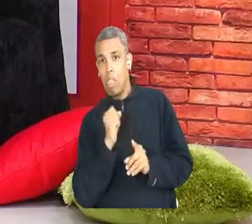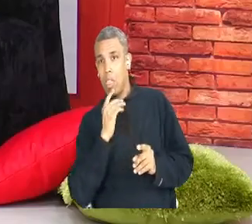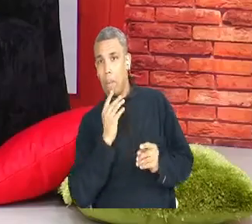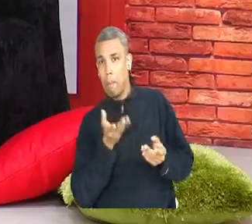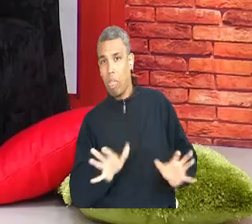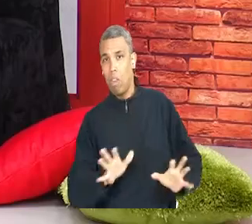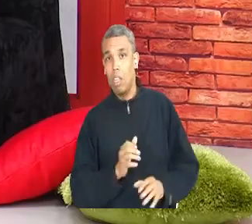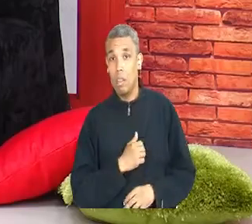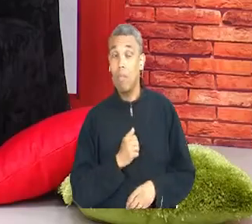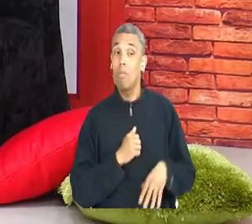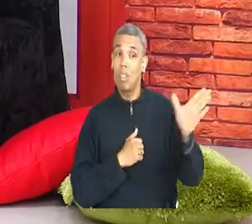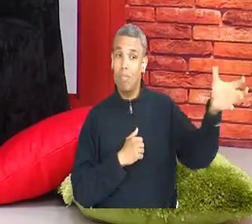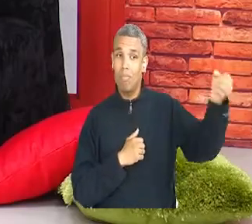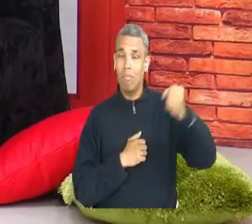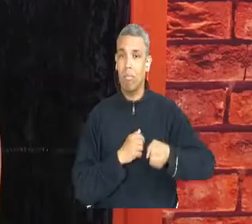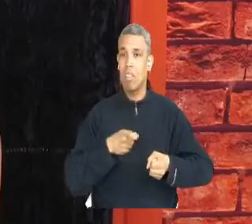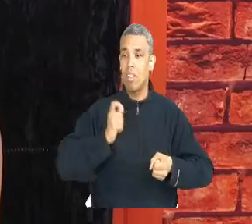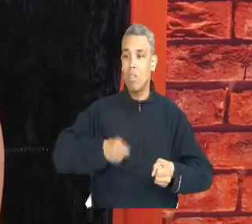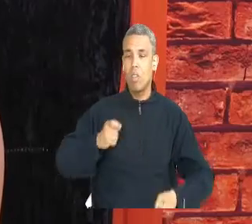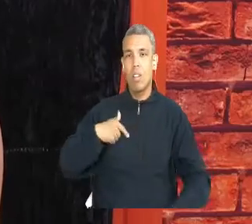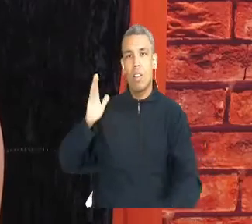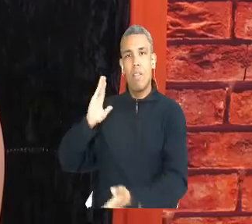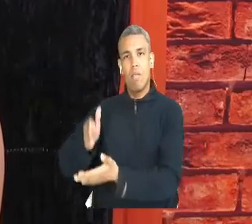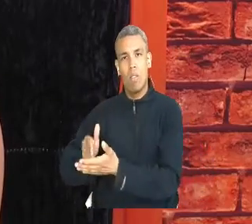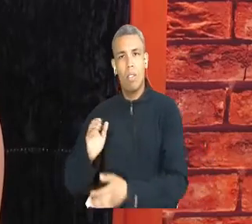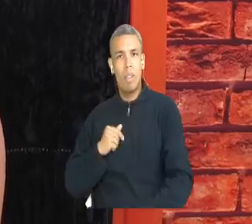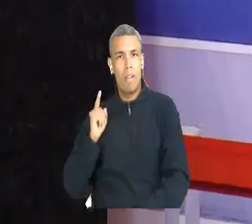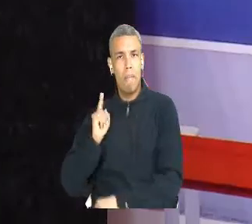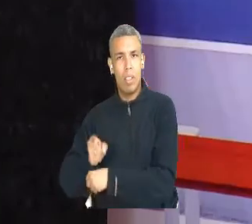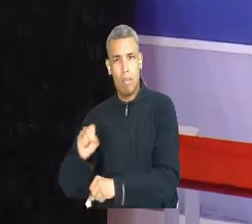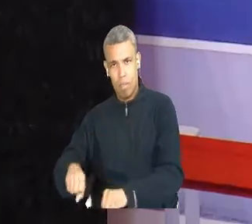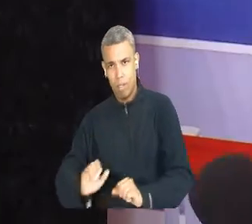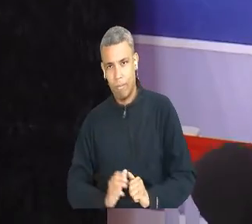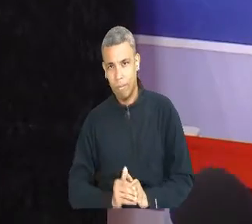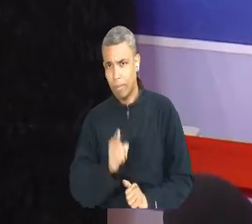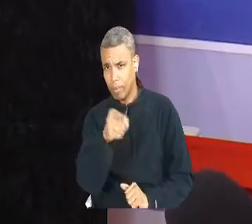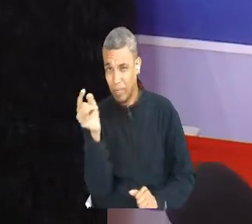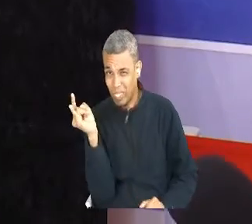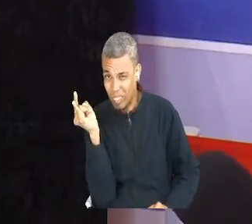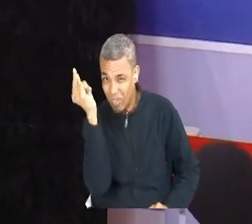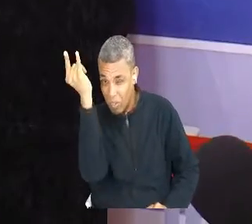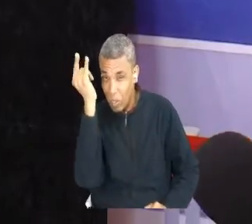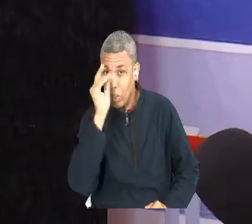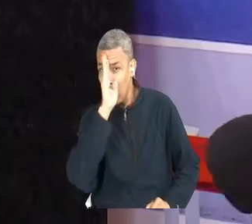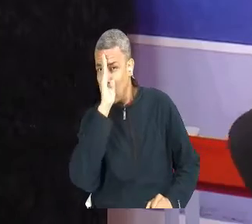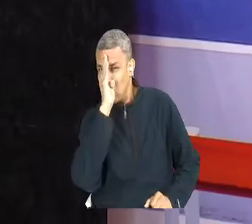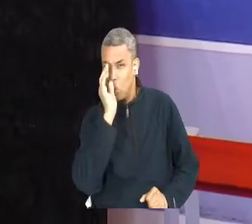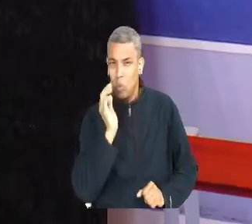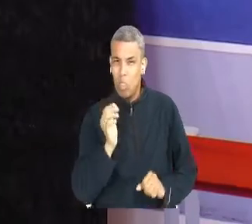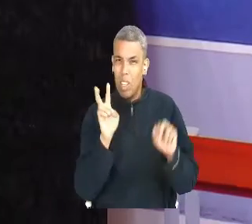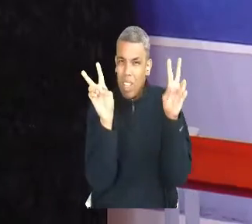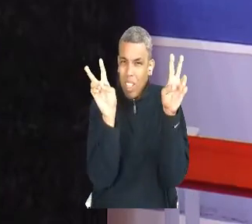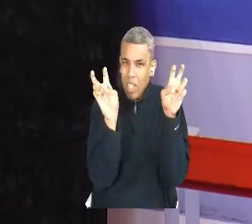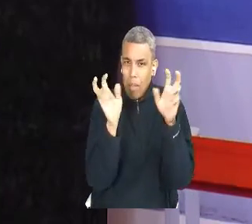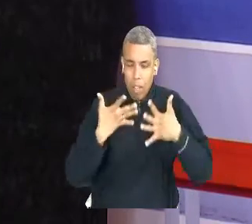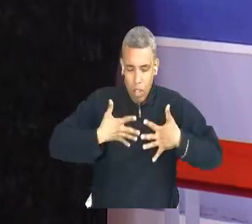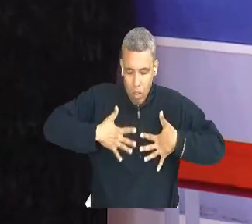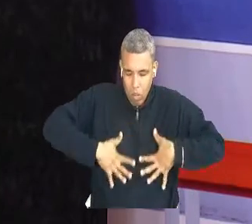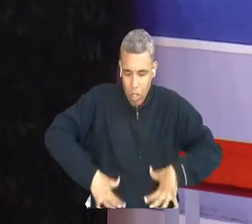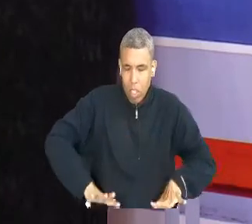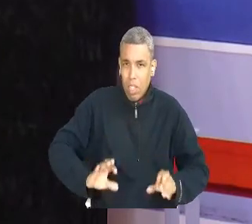ahogada muchísimas gracias ya sabe todos nuestros televidentes que tengan dudas de cualquier tema aquí vamos a tener una